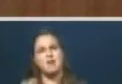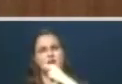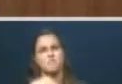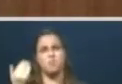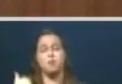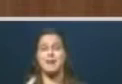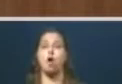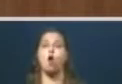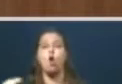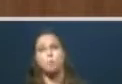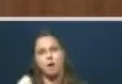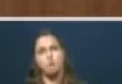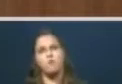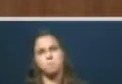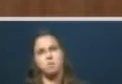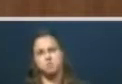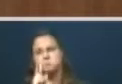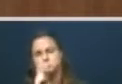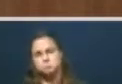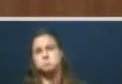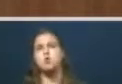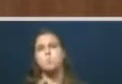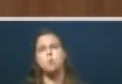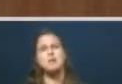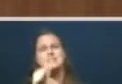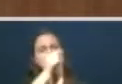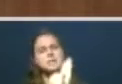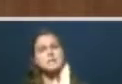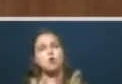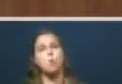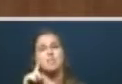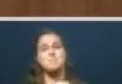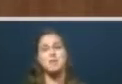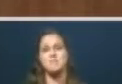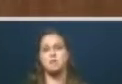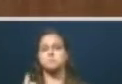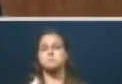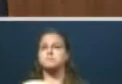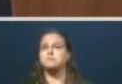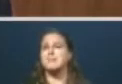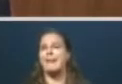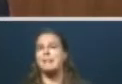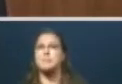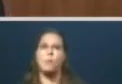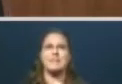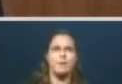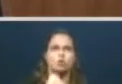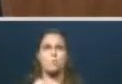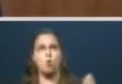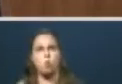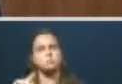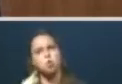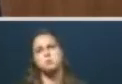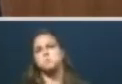en el copago farmacéutico que usa como saben como criterio la renta y no la condición personal de activo pasivo y que por lo tanto ha